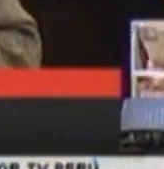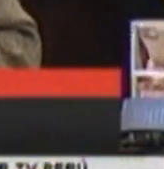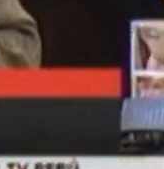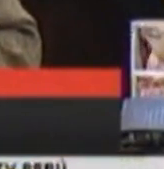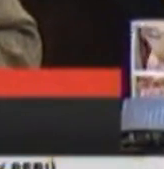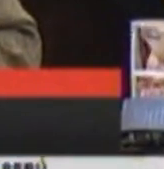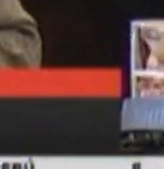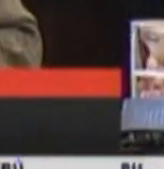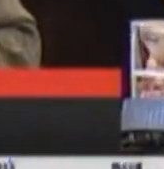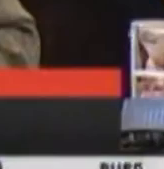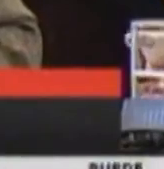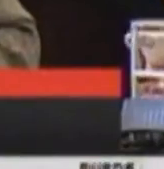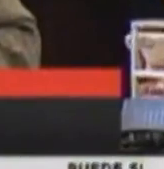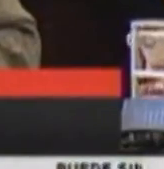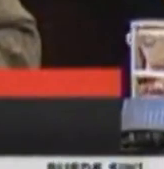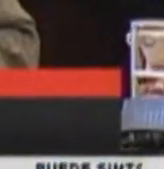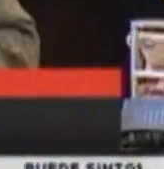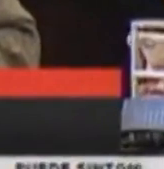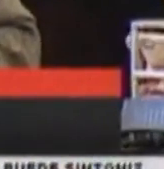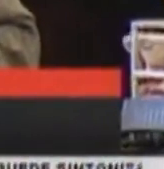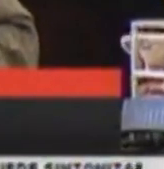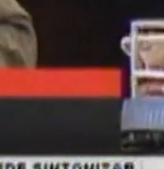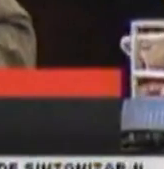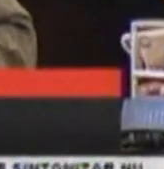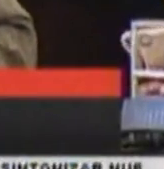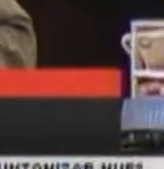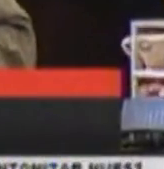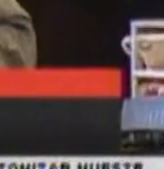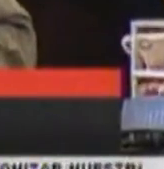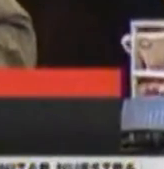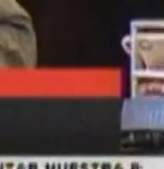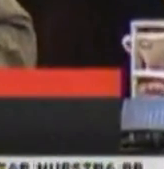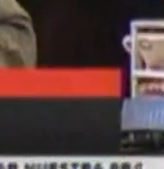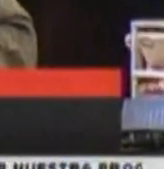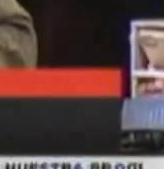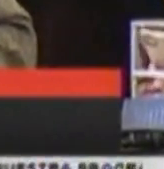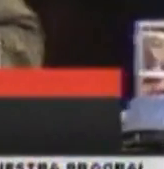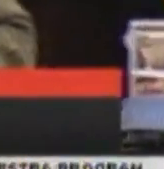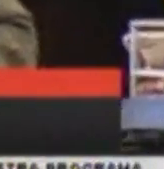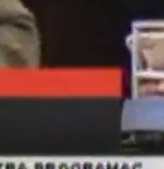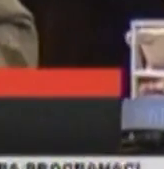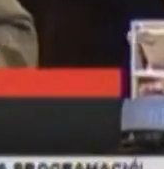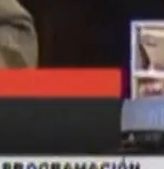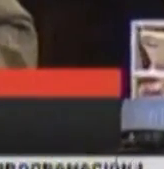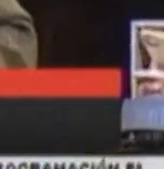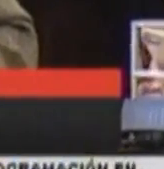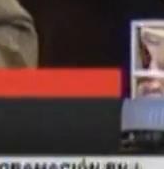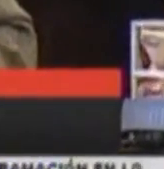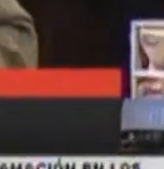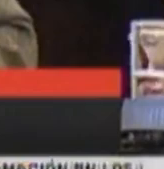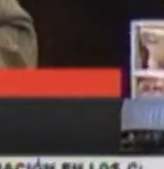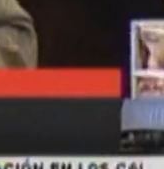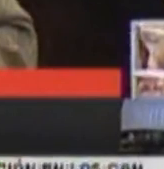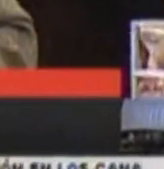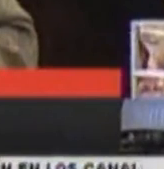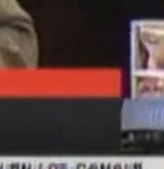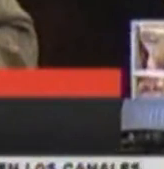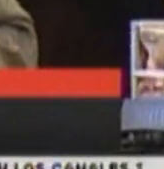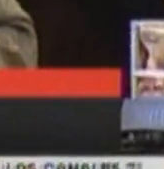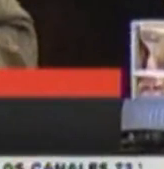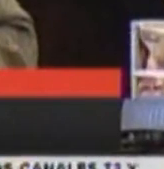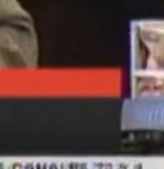y proponerles que entre todos empecemos a, en base a esa preimagen, discutir y tratar de ponernos de acuerdo en